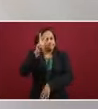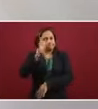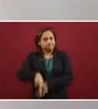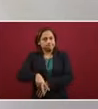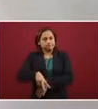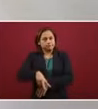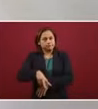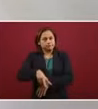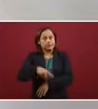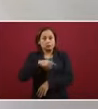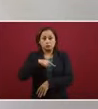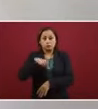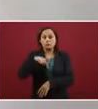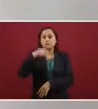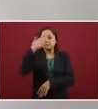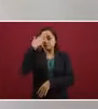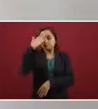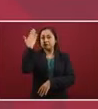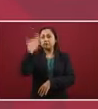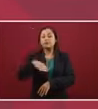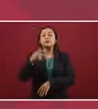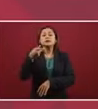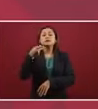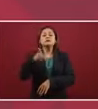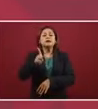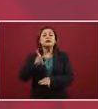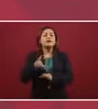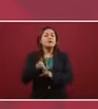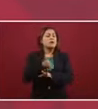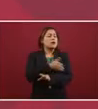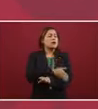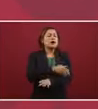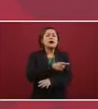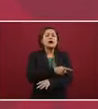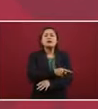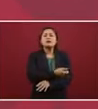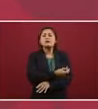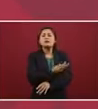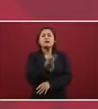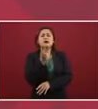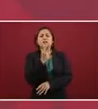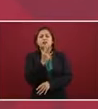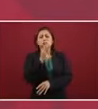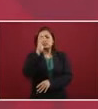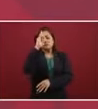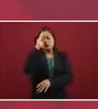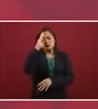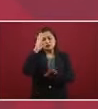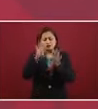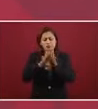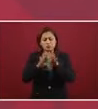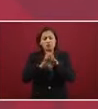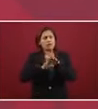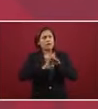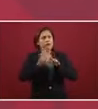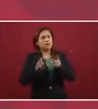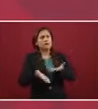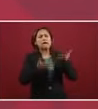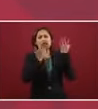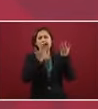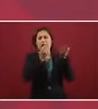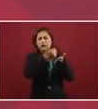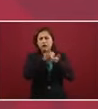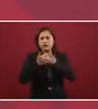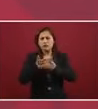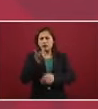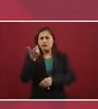todo esto produjo mucha desintegración familiar, se abandonó a los